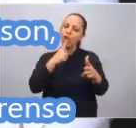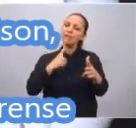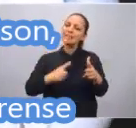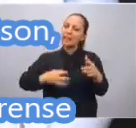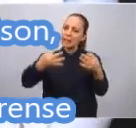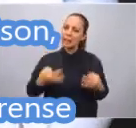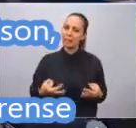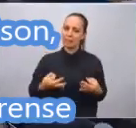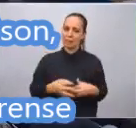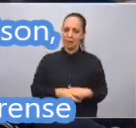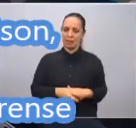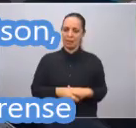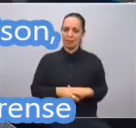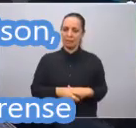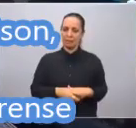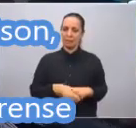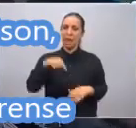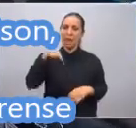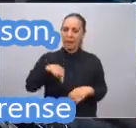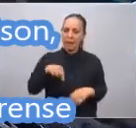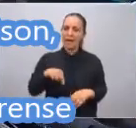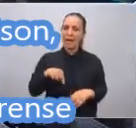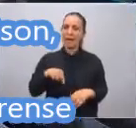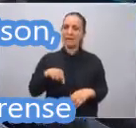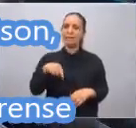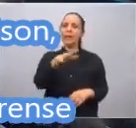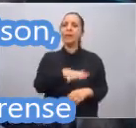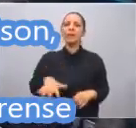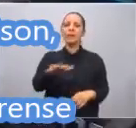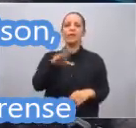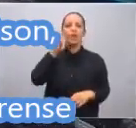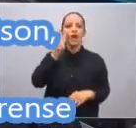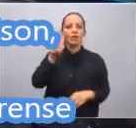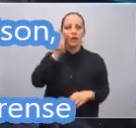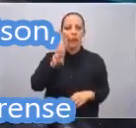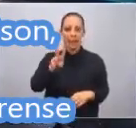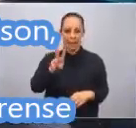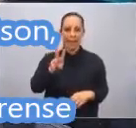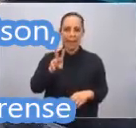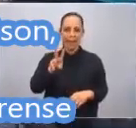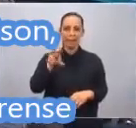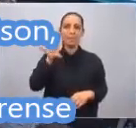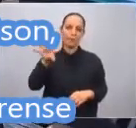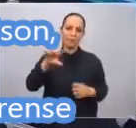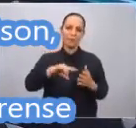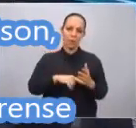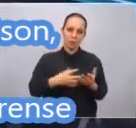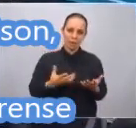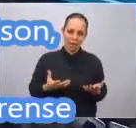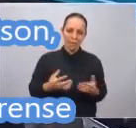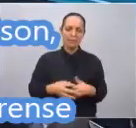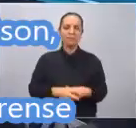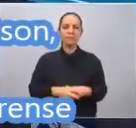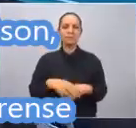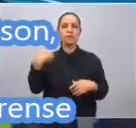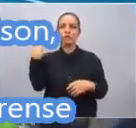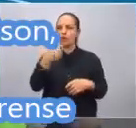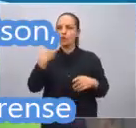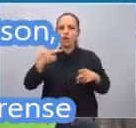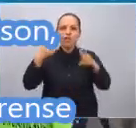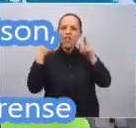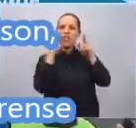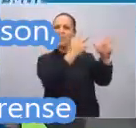seriedad, desde acá, desde Florencio Varela, provincia de Buenos Aires, le decimos